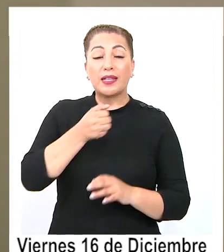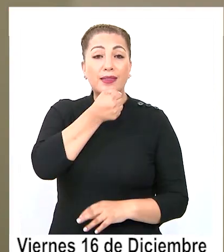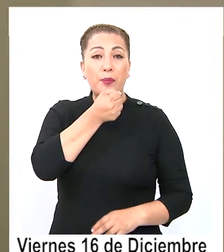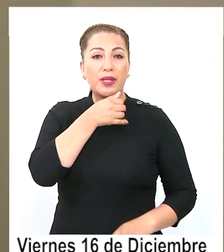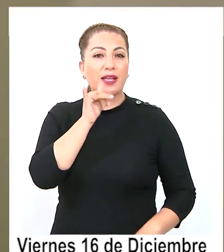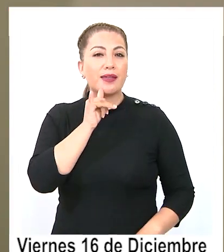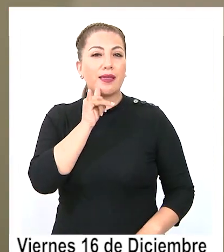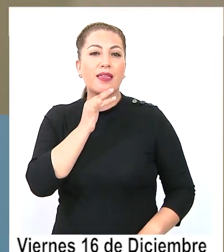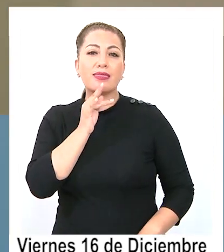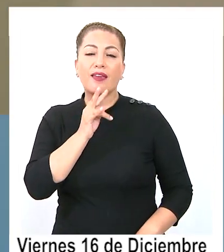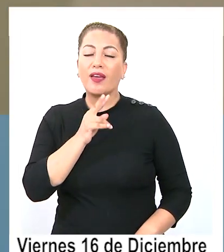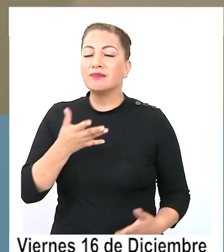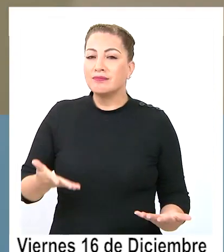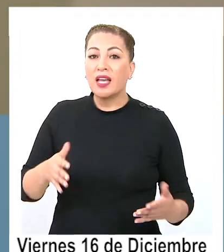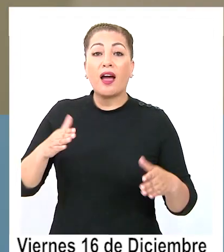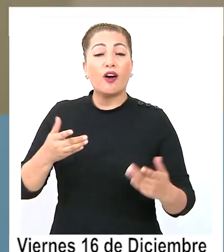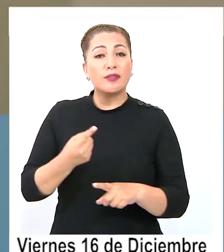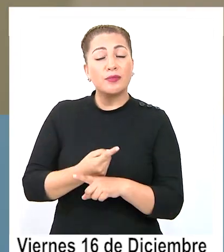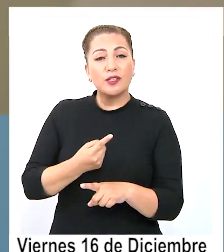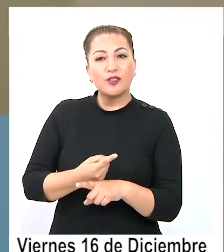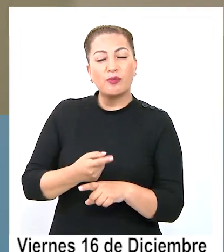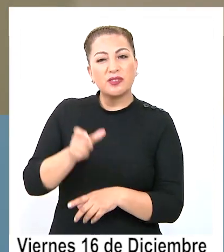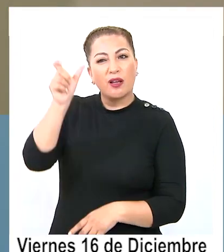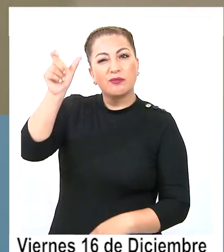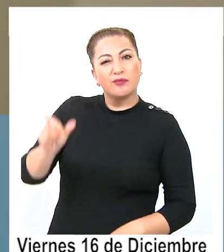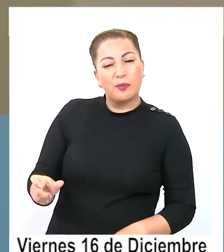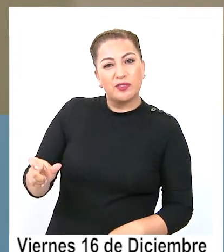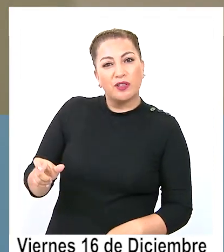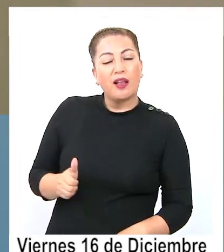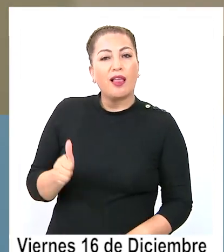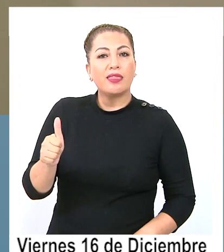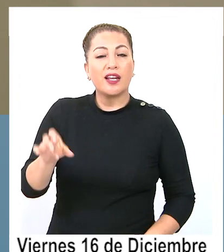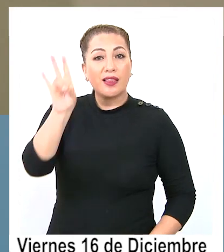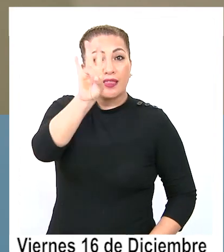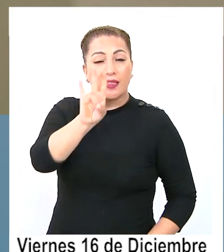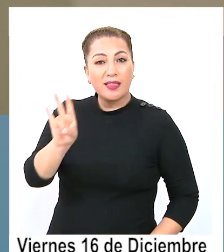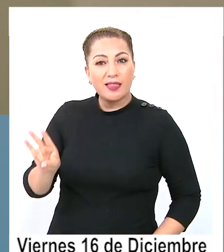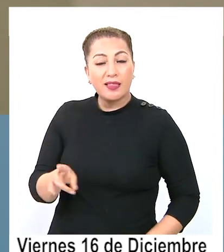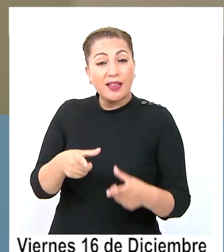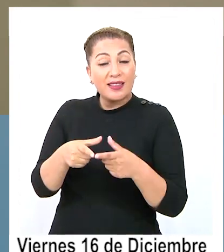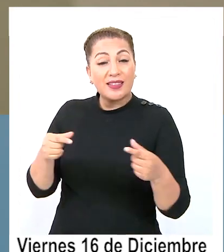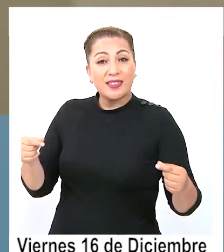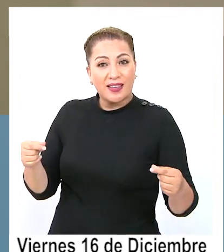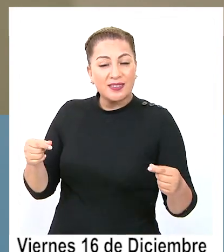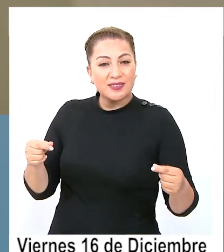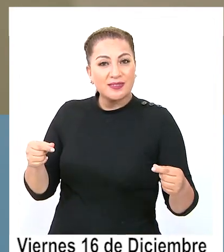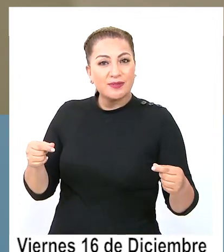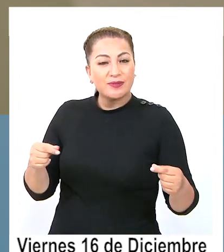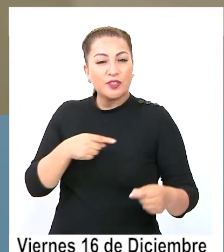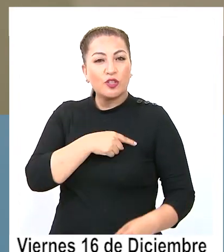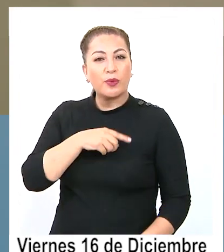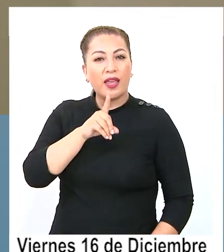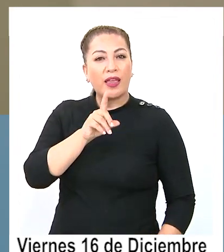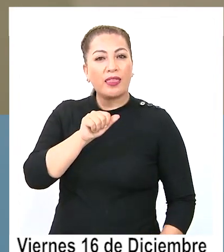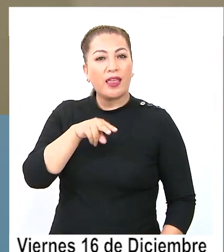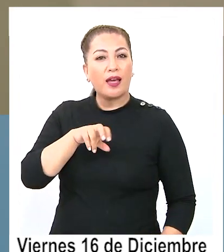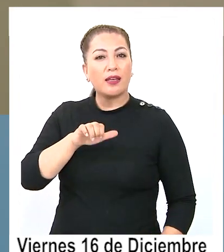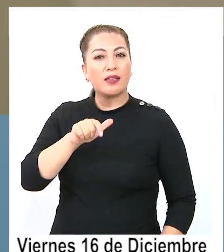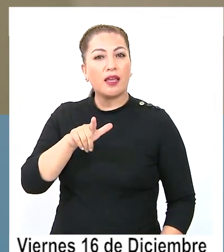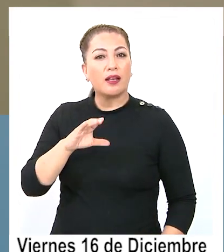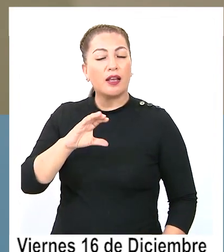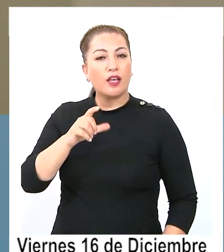Especial de prensa en Iquique Televisión en esta oportunidad para conversar con el director nacional del Senadis, Daniel